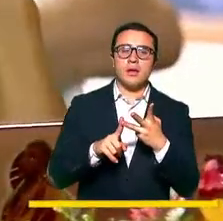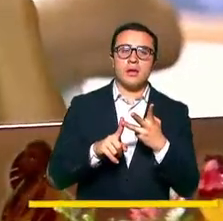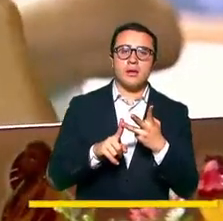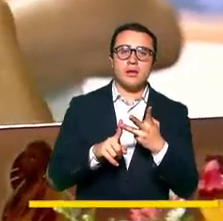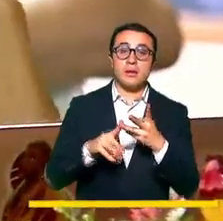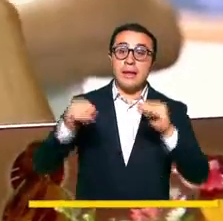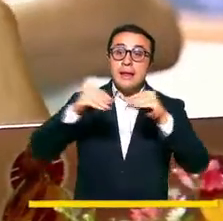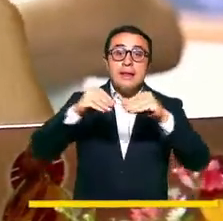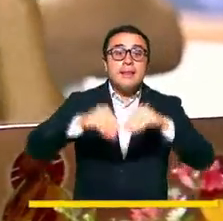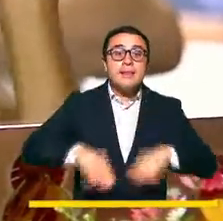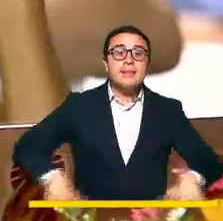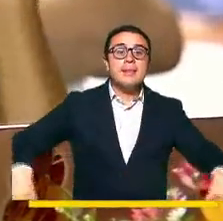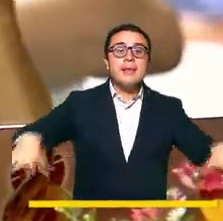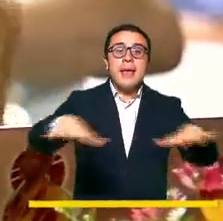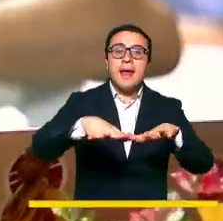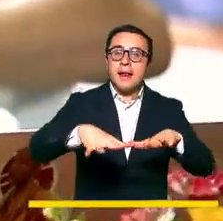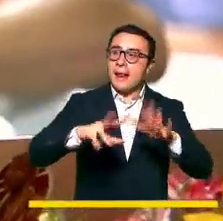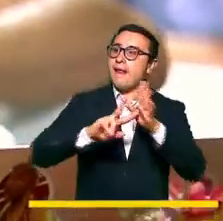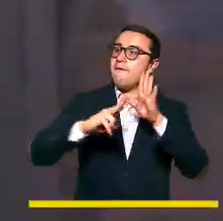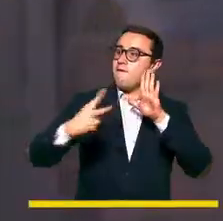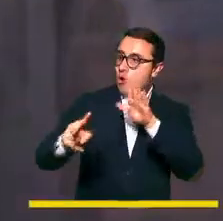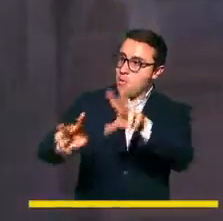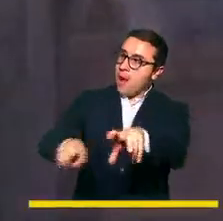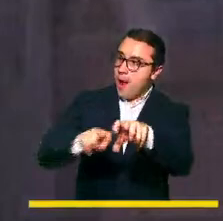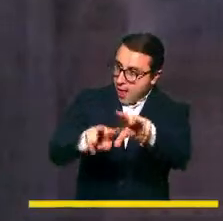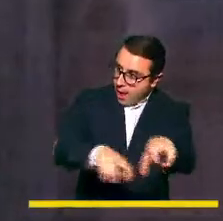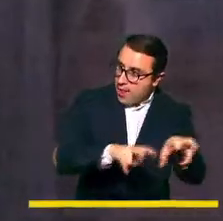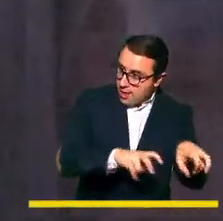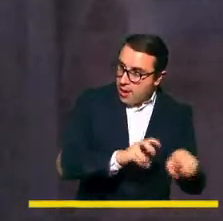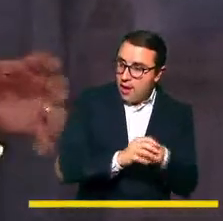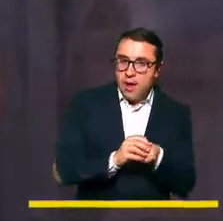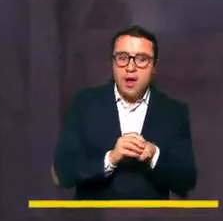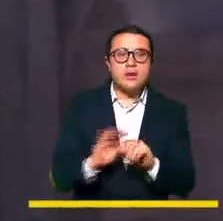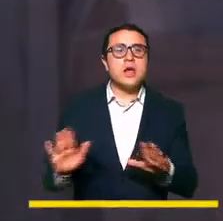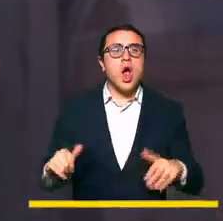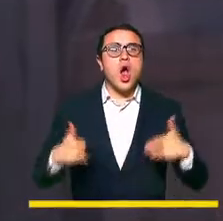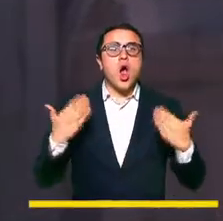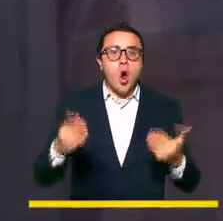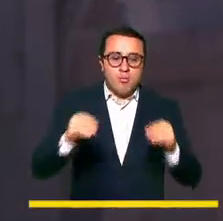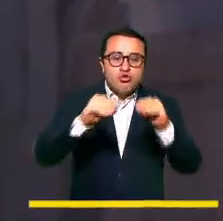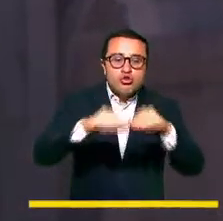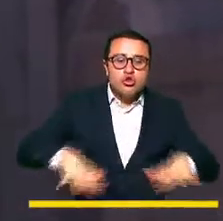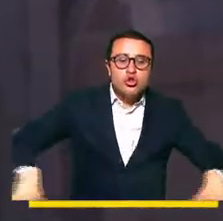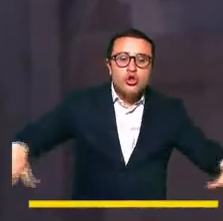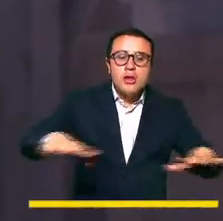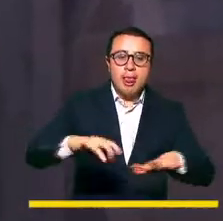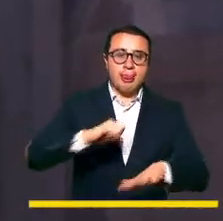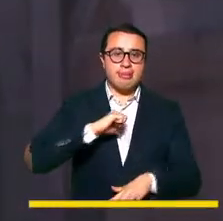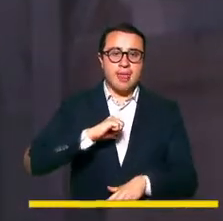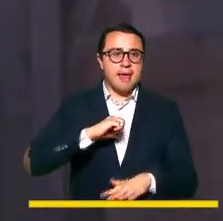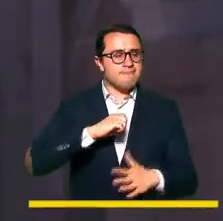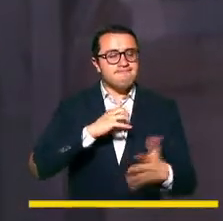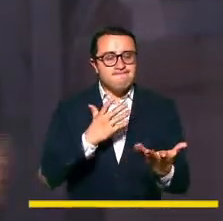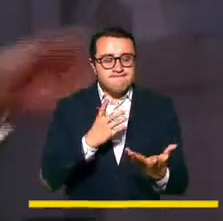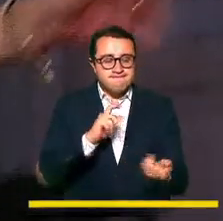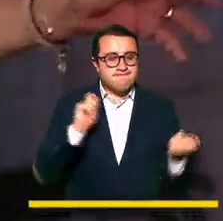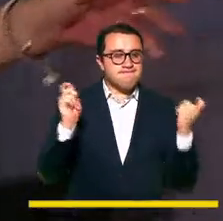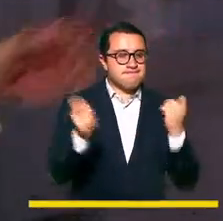las tierras, la reforma agraria, o sea, cómo cambia la tenencia de la tierra en favor del